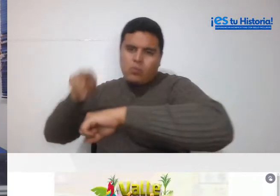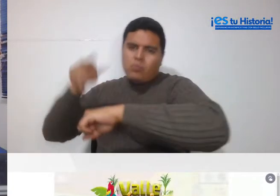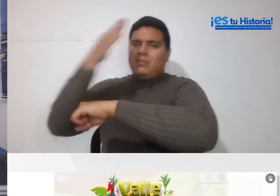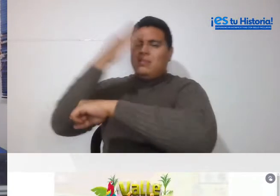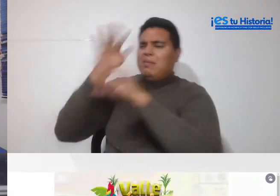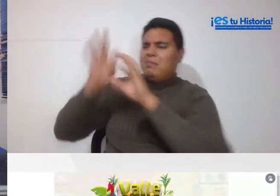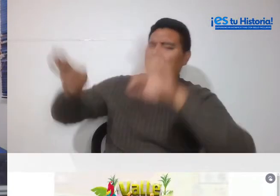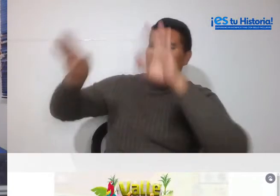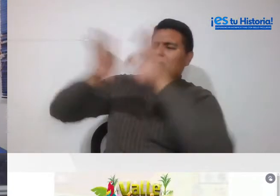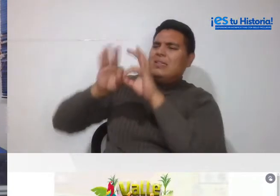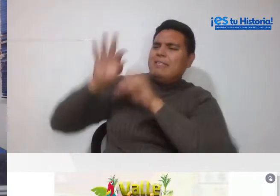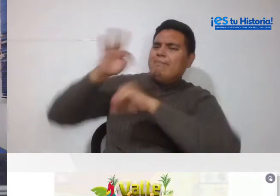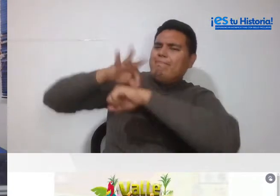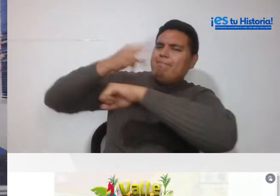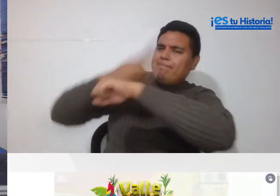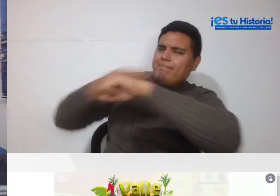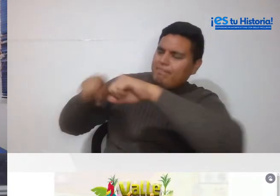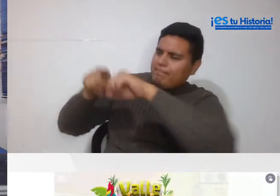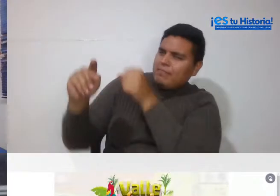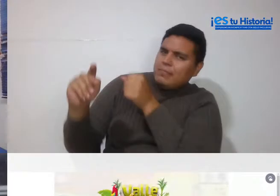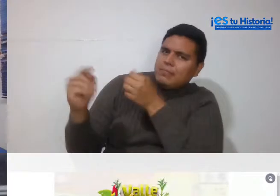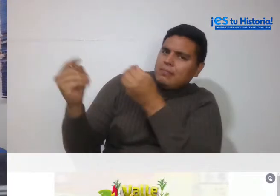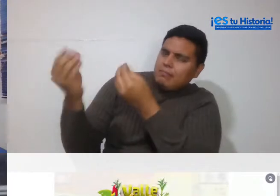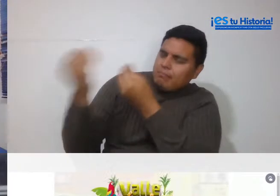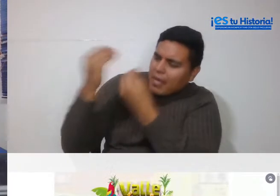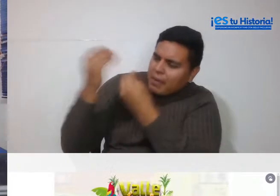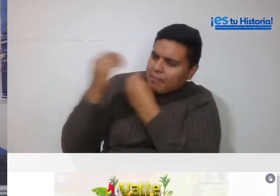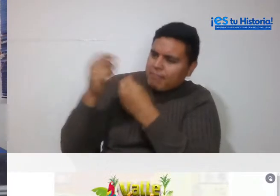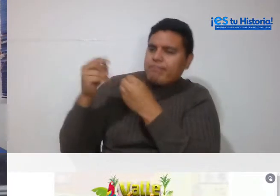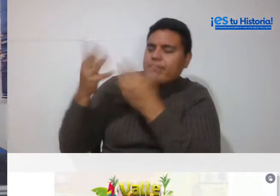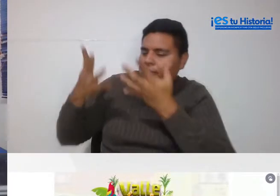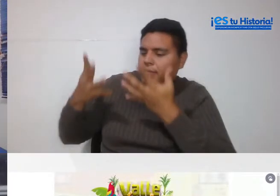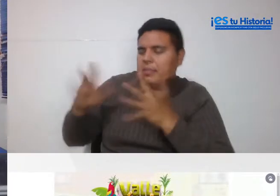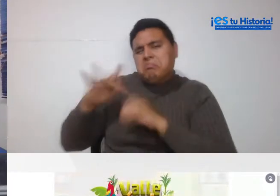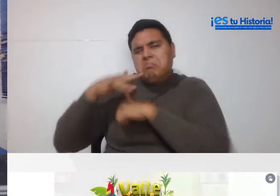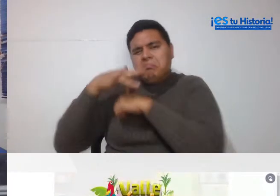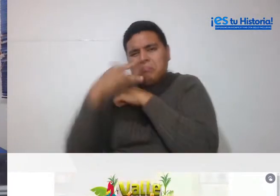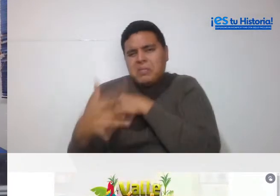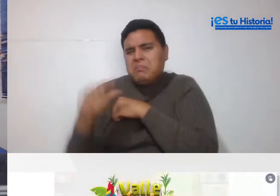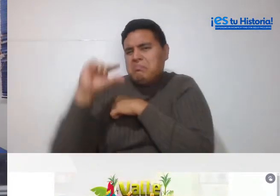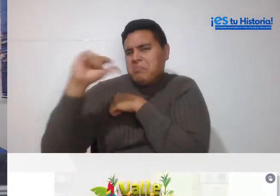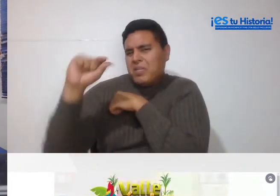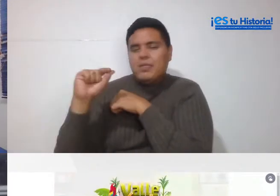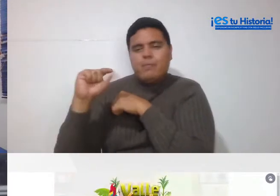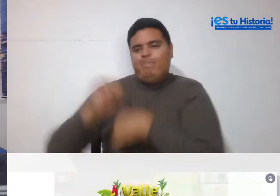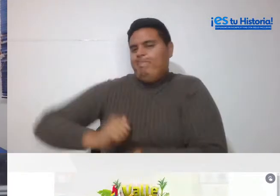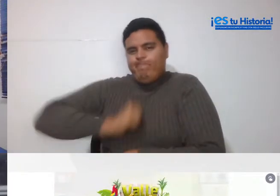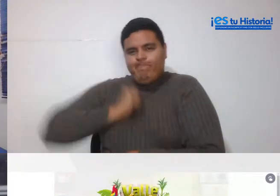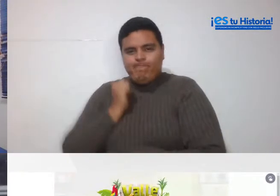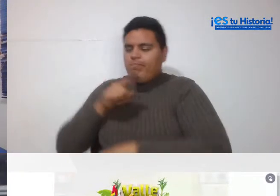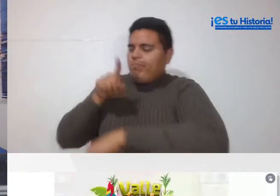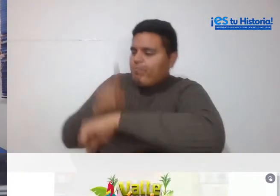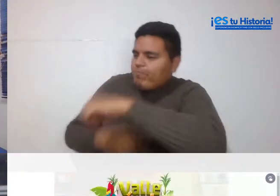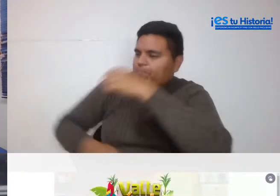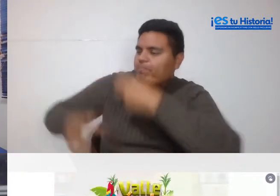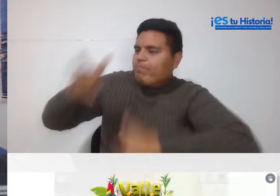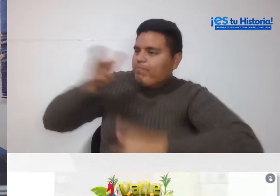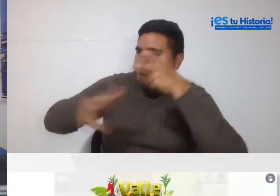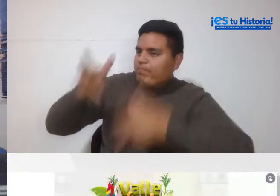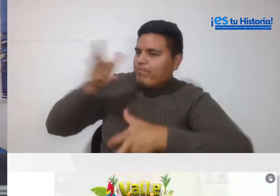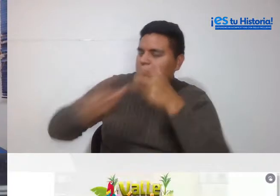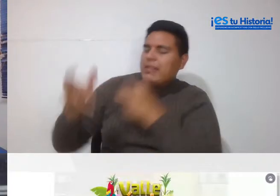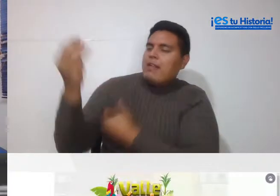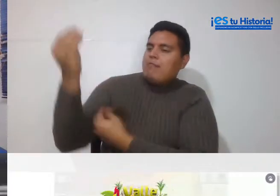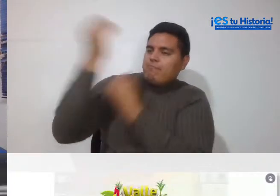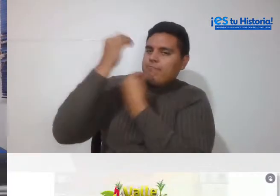nos compartió, ya yo llegué un poquito tarde al proceso, pero pues lo aprovechamos mucho. Entonces, con el rector vamos a hacer la implementación